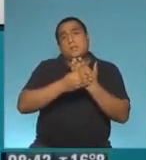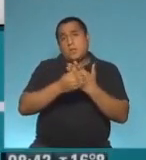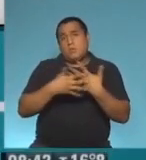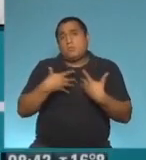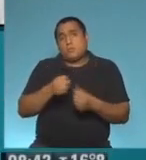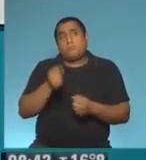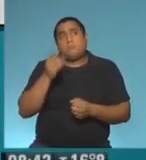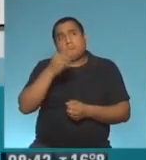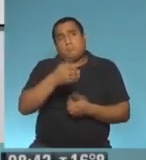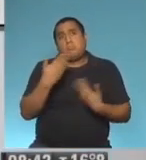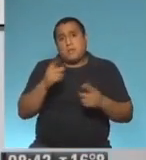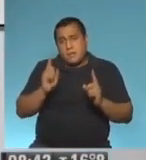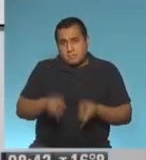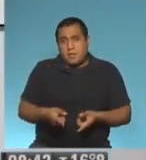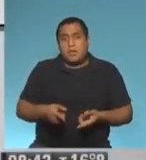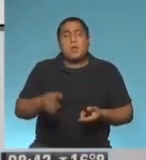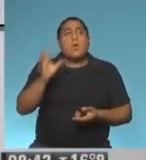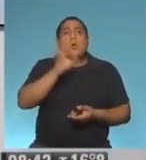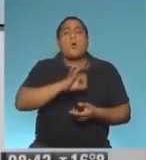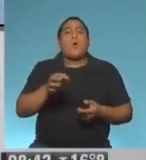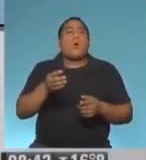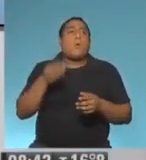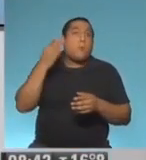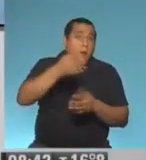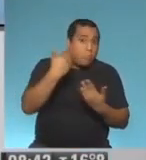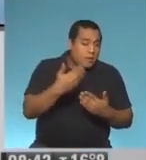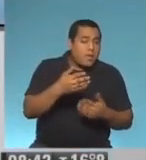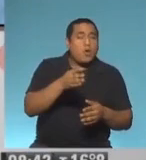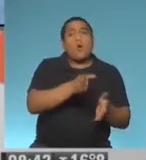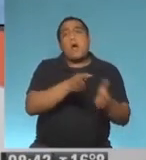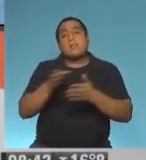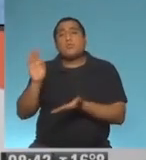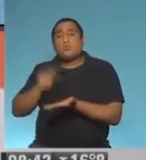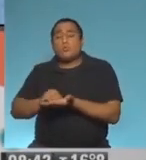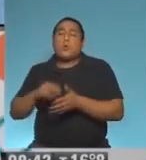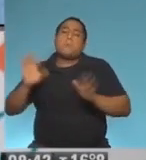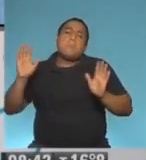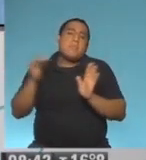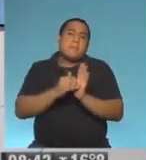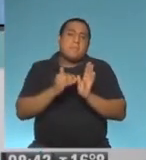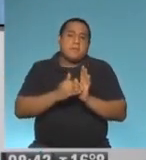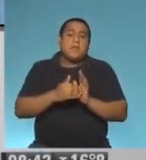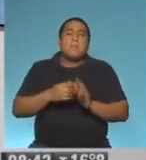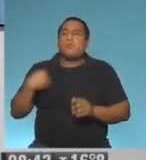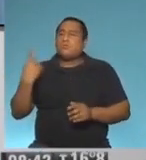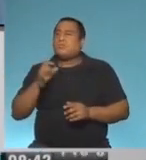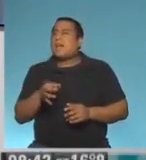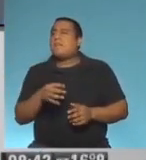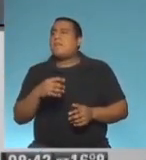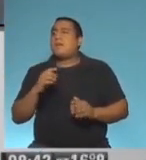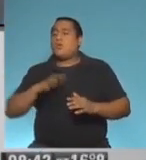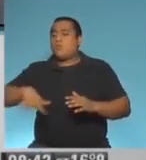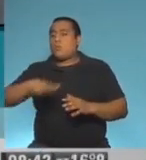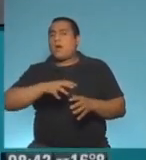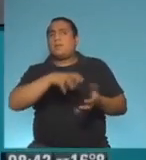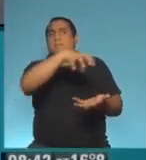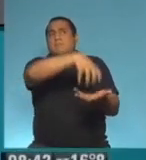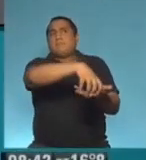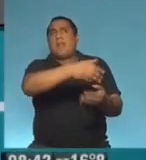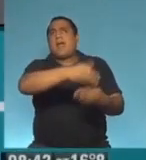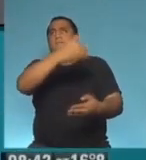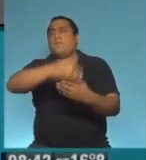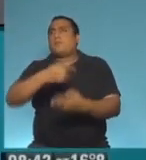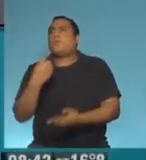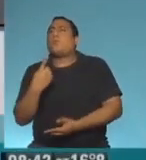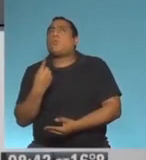espontáneamente o si hay que sacar algún tipo de turno pero uno sabe en el barrio cuando la salita el centro de atención primaria está bien ahí están las